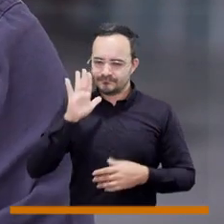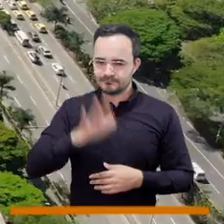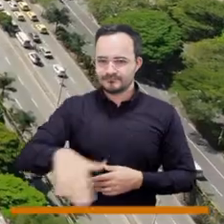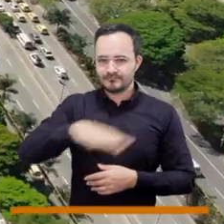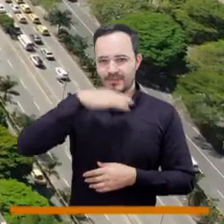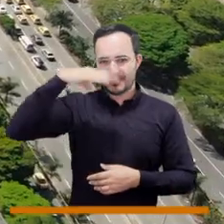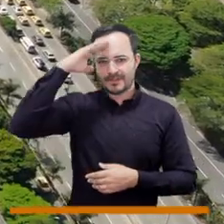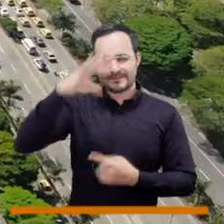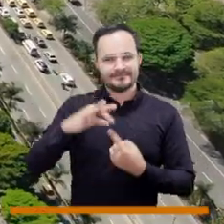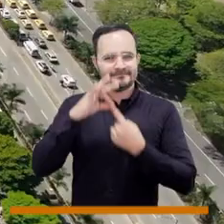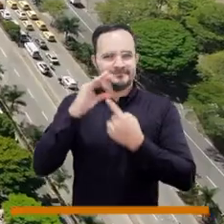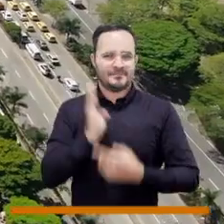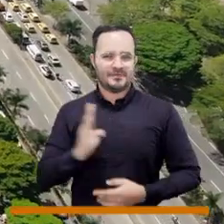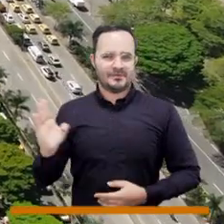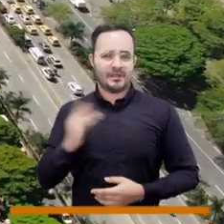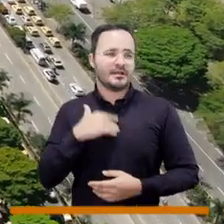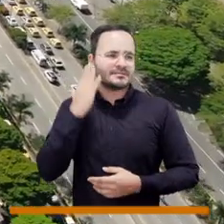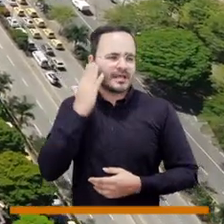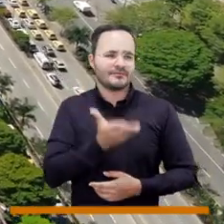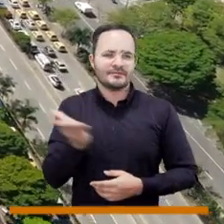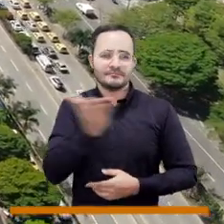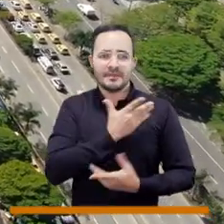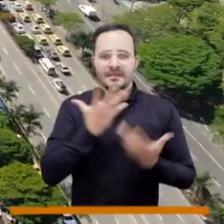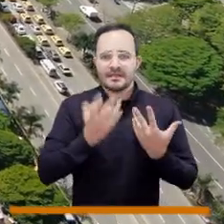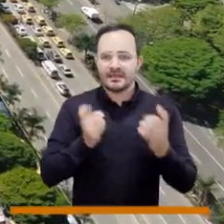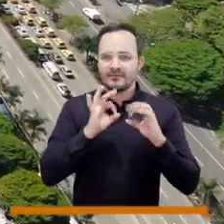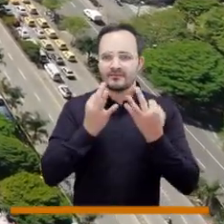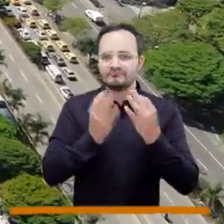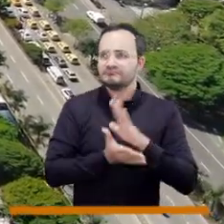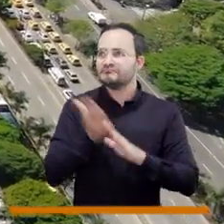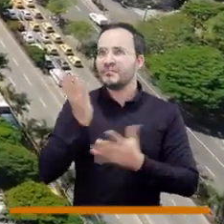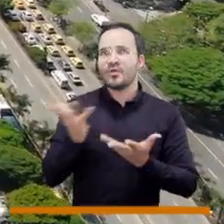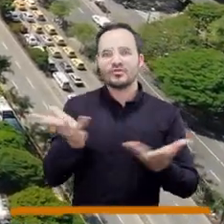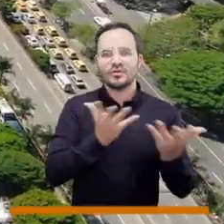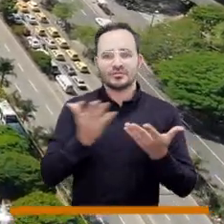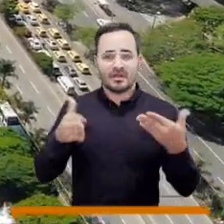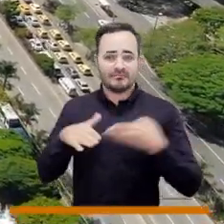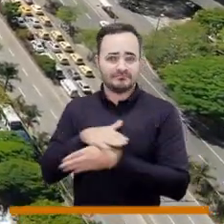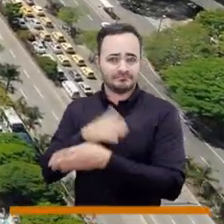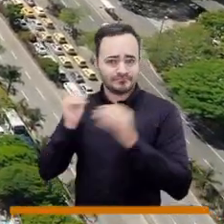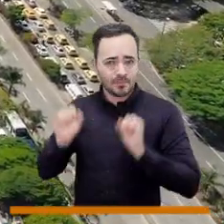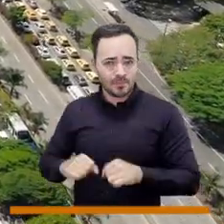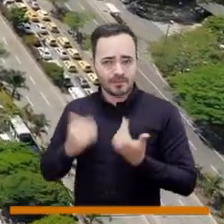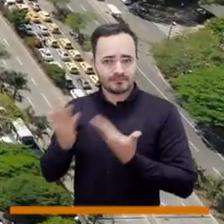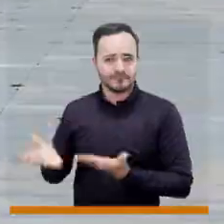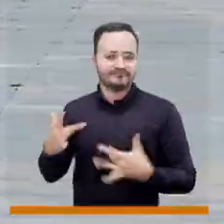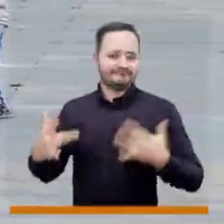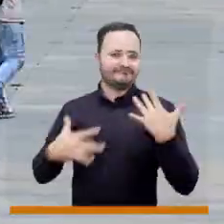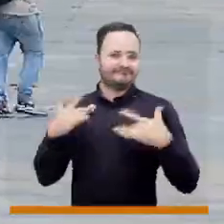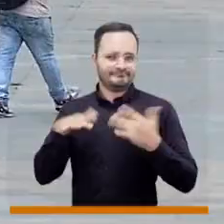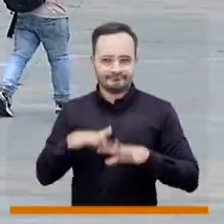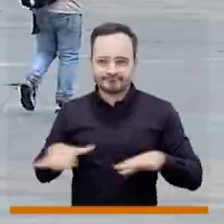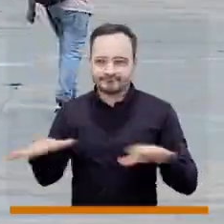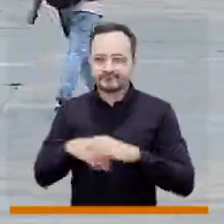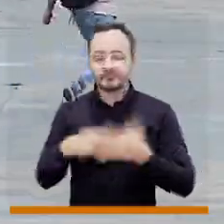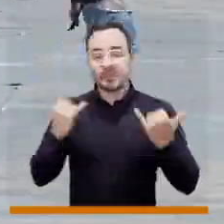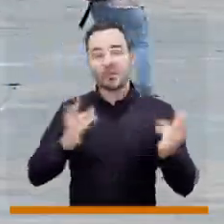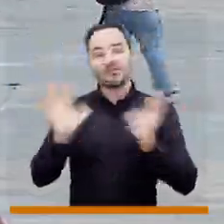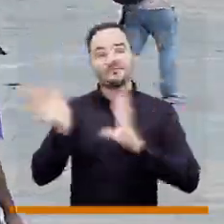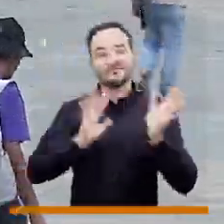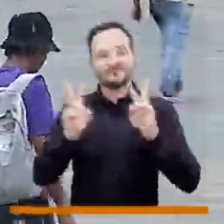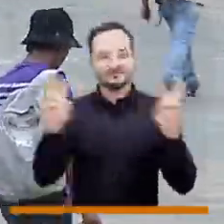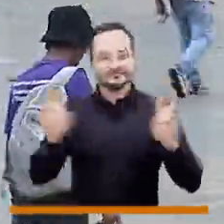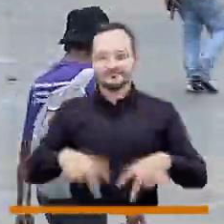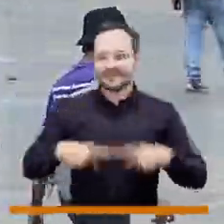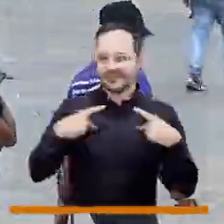podemos venir con nuestras familias, disfrutar. Y bueno, hoy vamos a estar hablando de familia, vamos a estar hablando de vida, vamos a estar